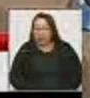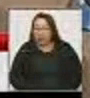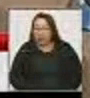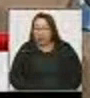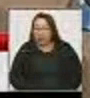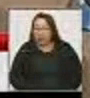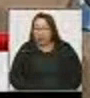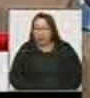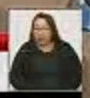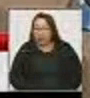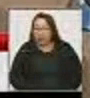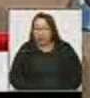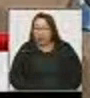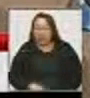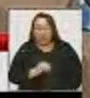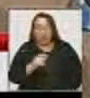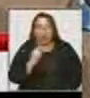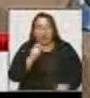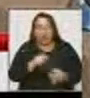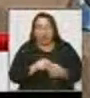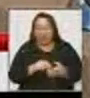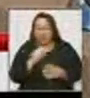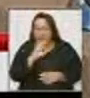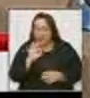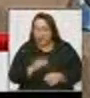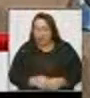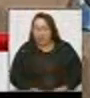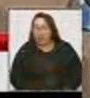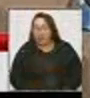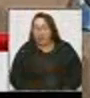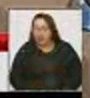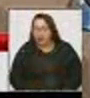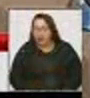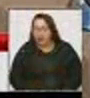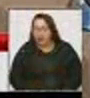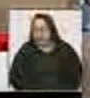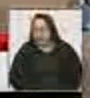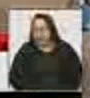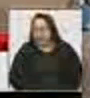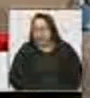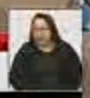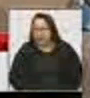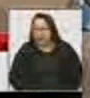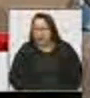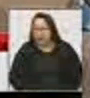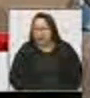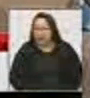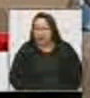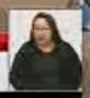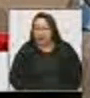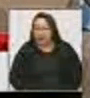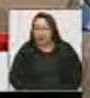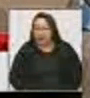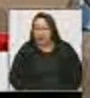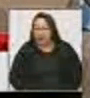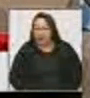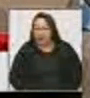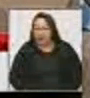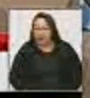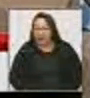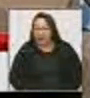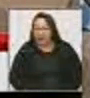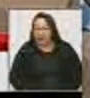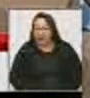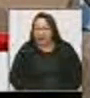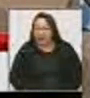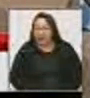JAO establecía que si es que yo llegaba a un monto determinado, más allá de lo que es el sistema de rejas, si yo llegaba a un monto